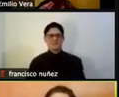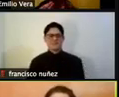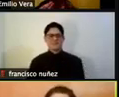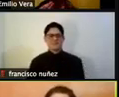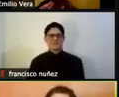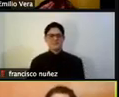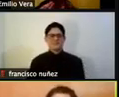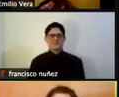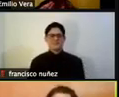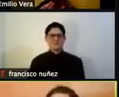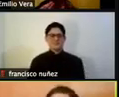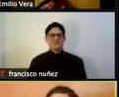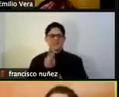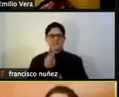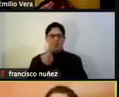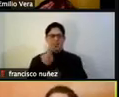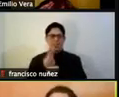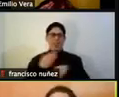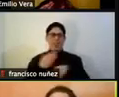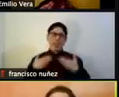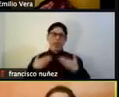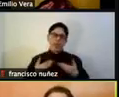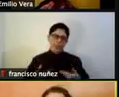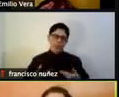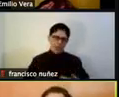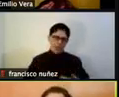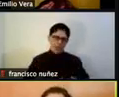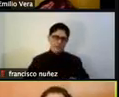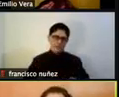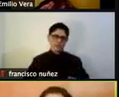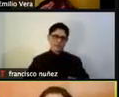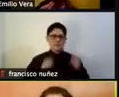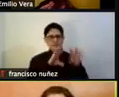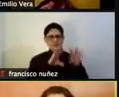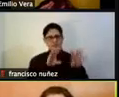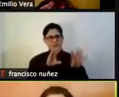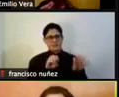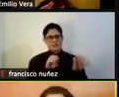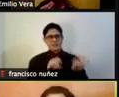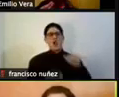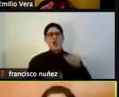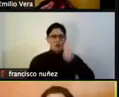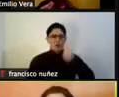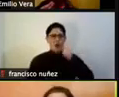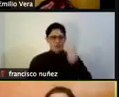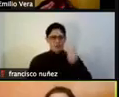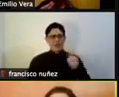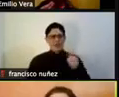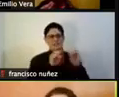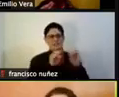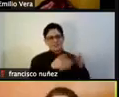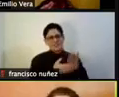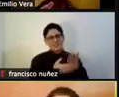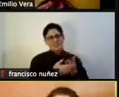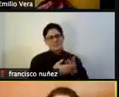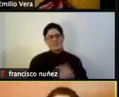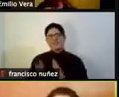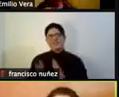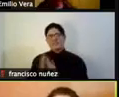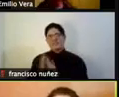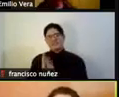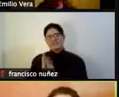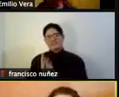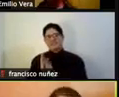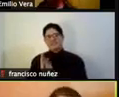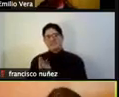estado haciendo clases todo el día. Así que no queremos abusar de usted, profesor. La pregunta es,